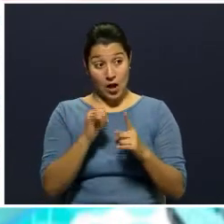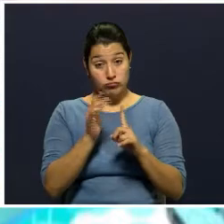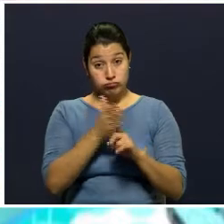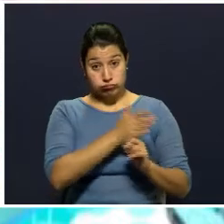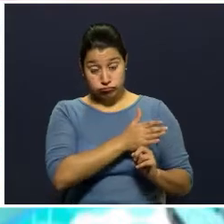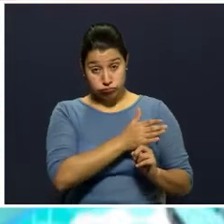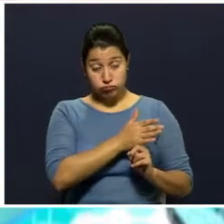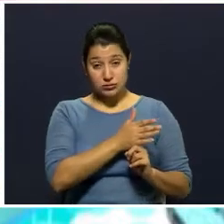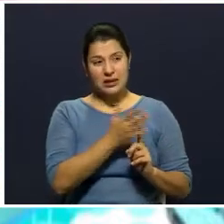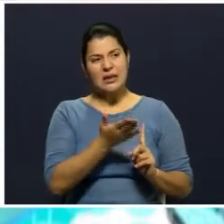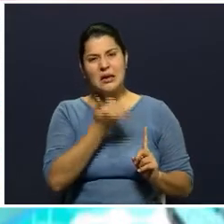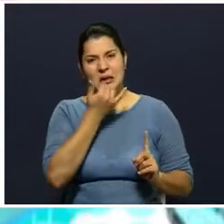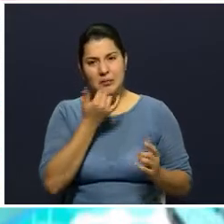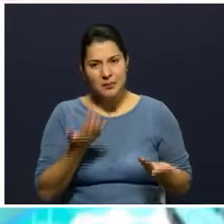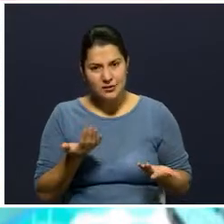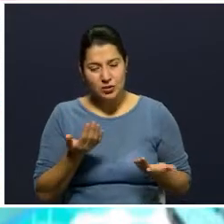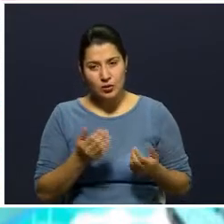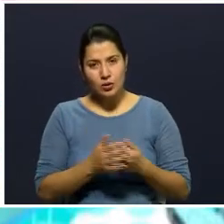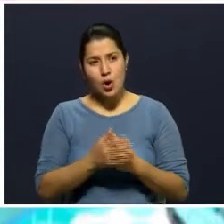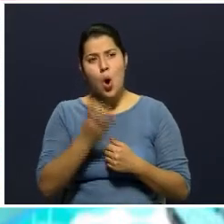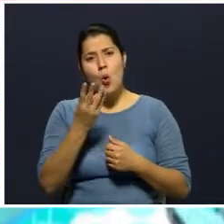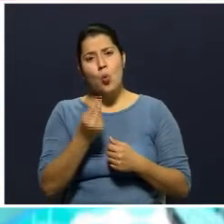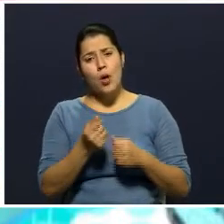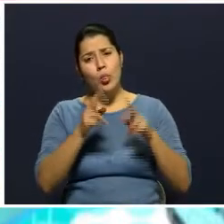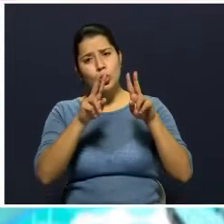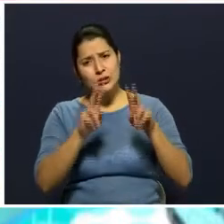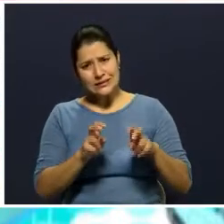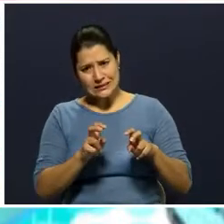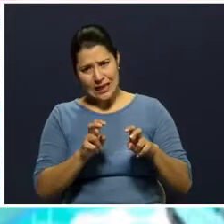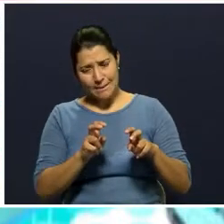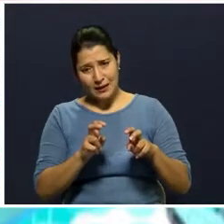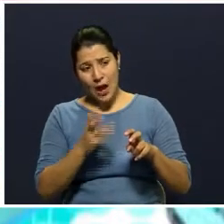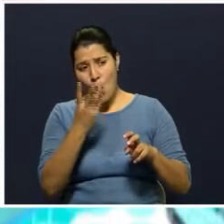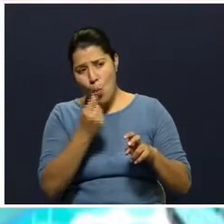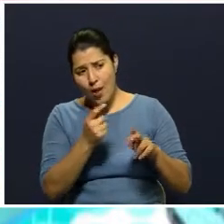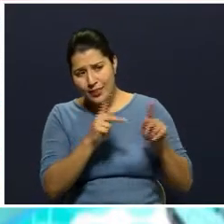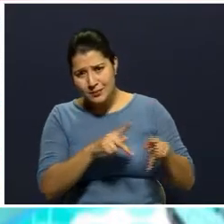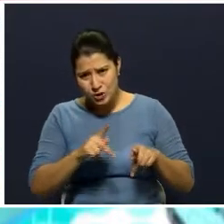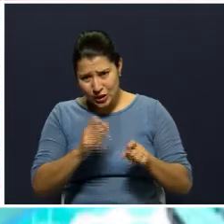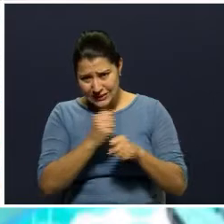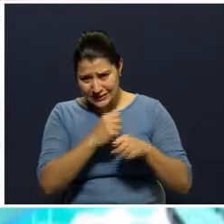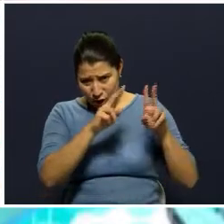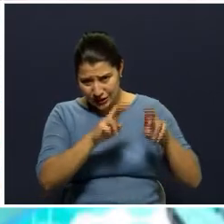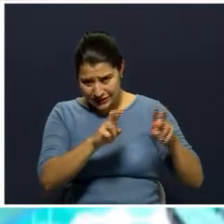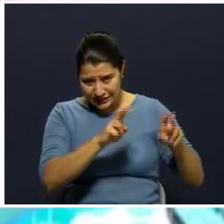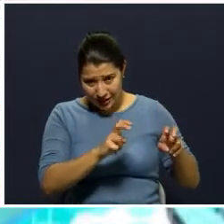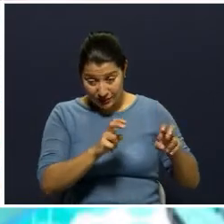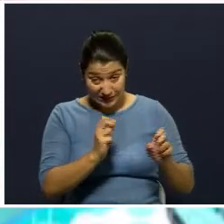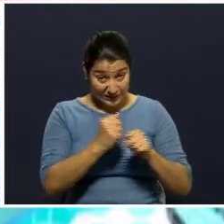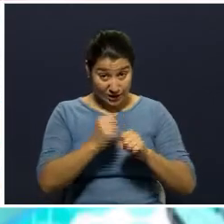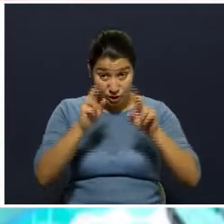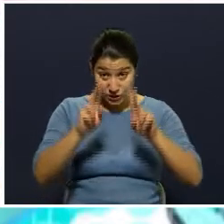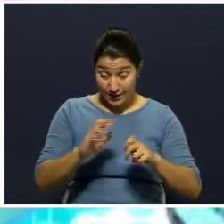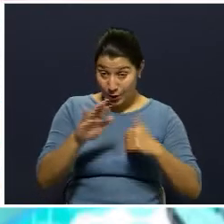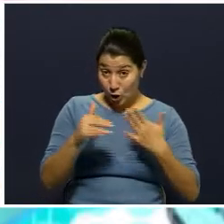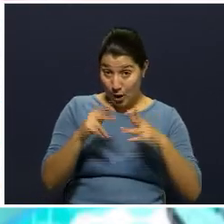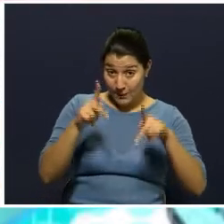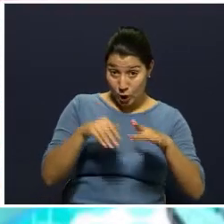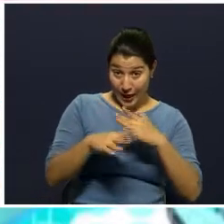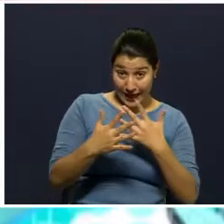cuarentena. ¿Cuántos test se hicieron allí? ¿Se examinó a todos los privados de libertad y a